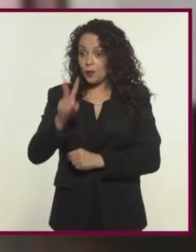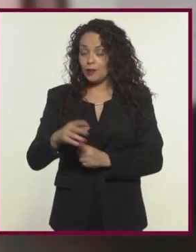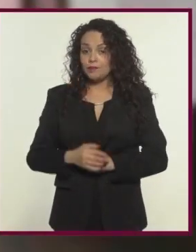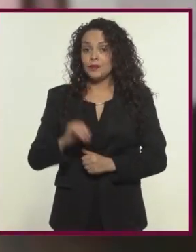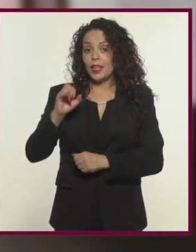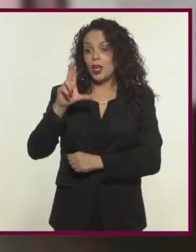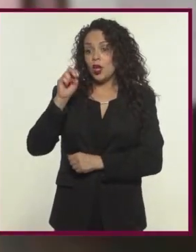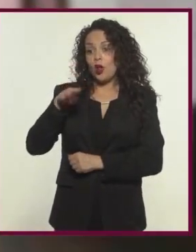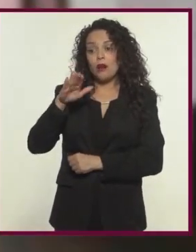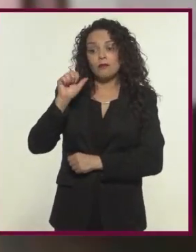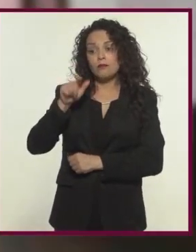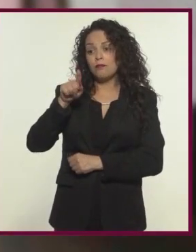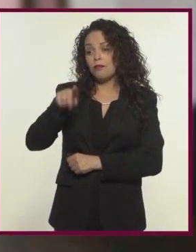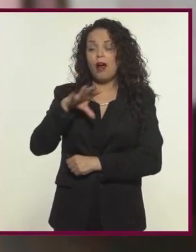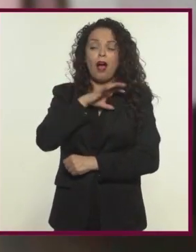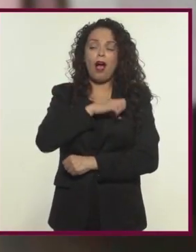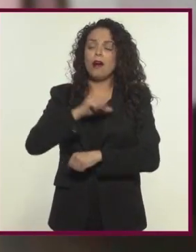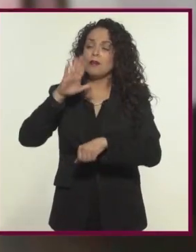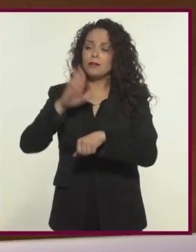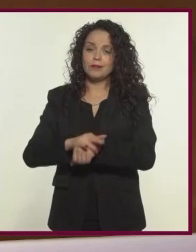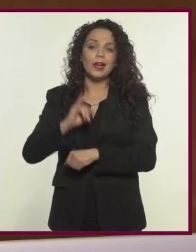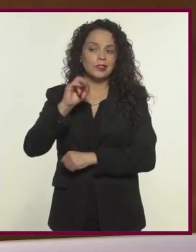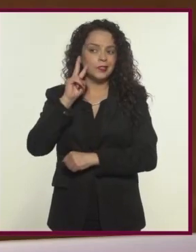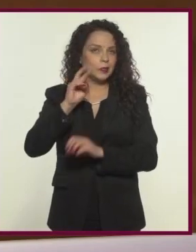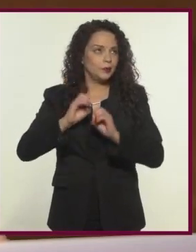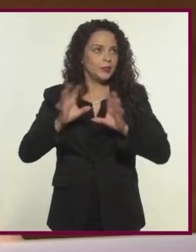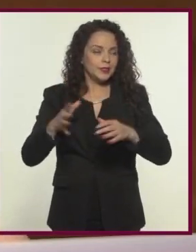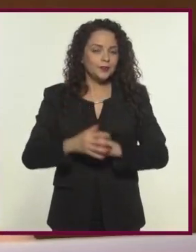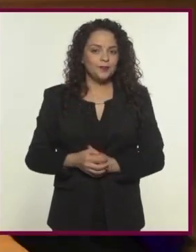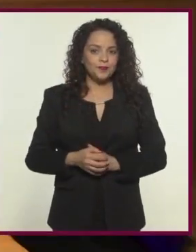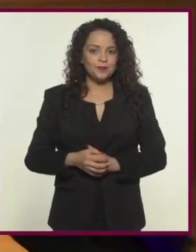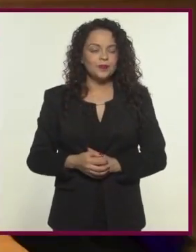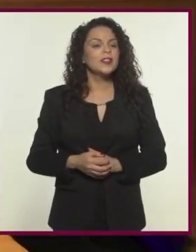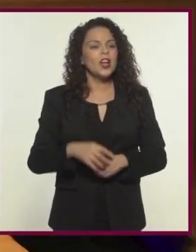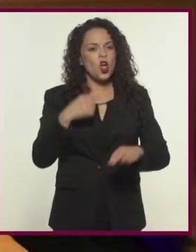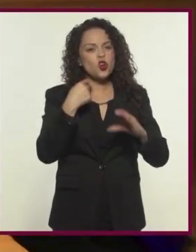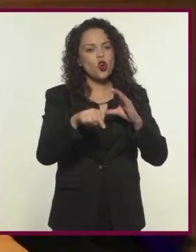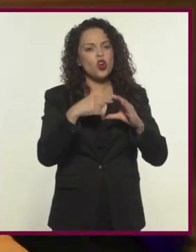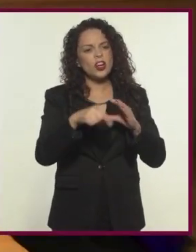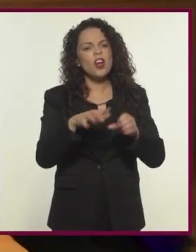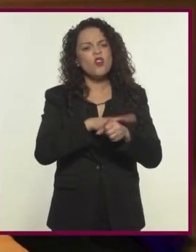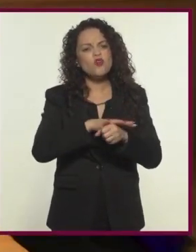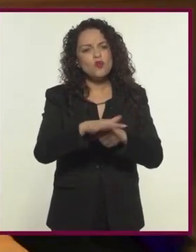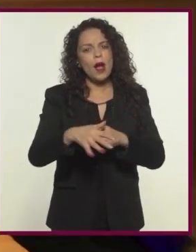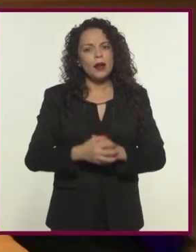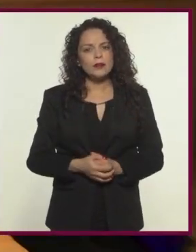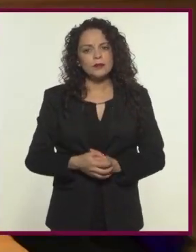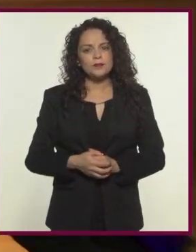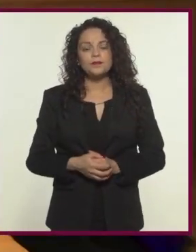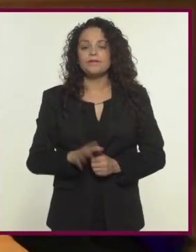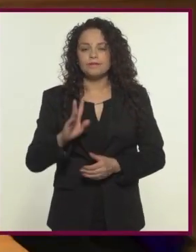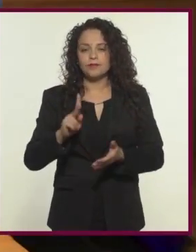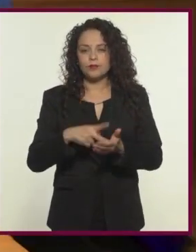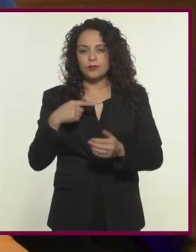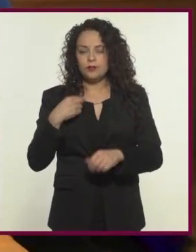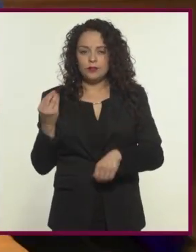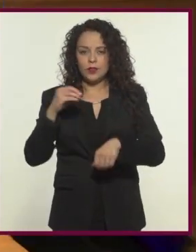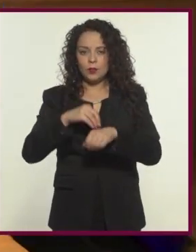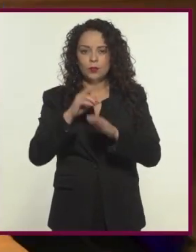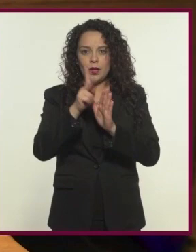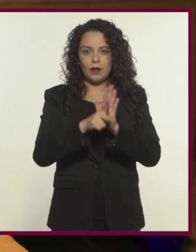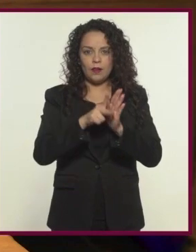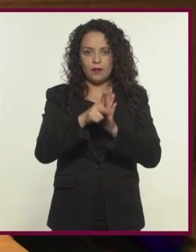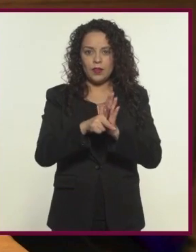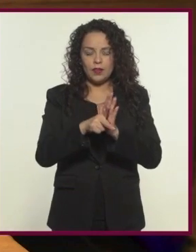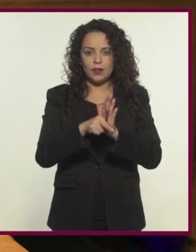Que se nota que Iron Man es tu personaje favorito. Ay. ¿A qué correo hay que mandarlo? No sé. Pongo otra vez el video.